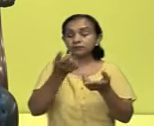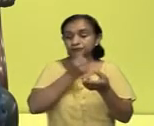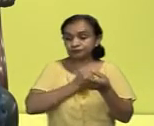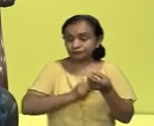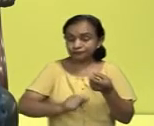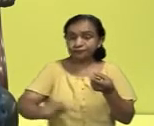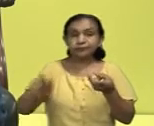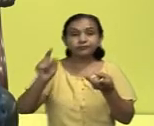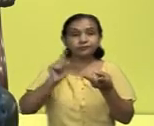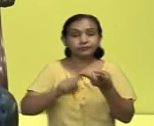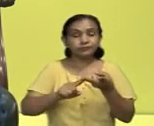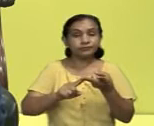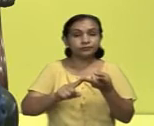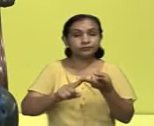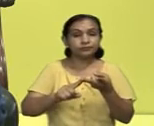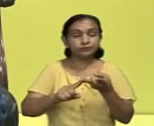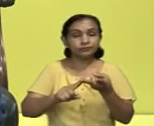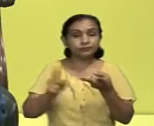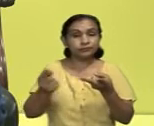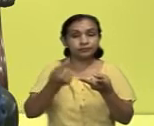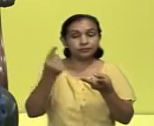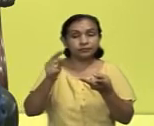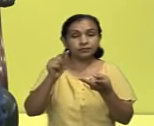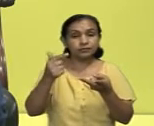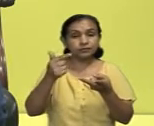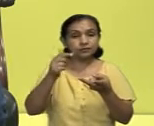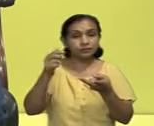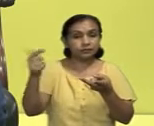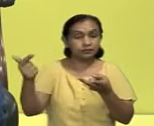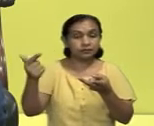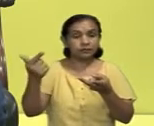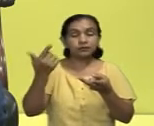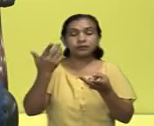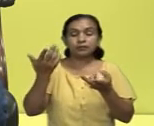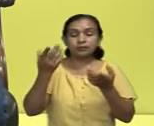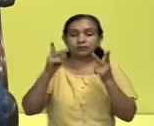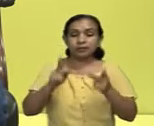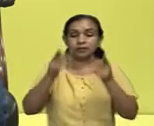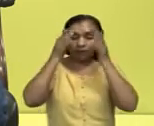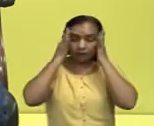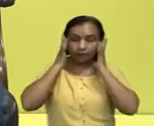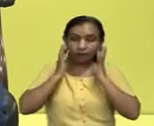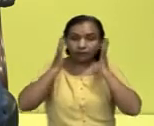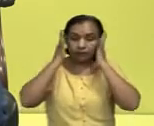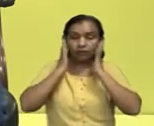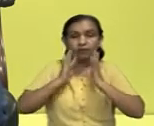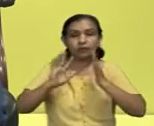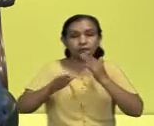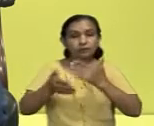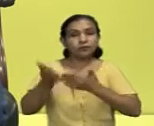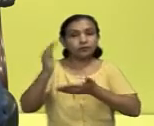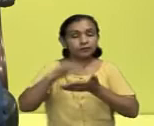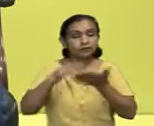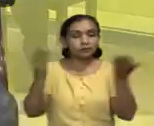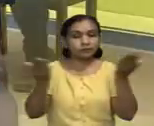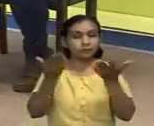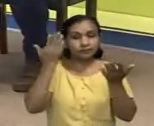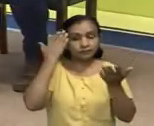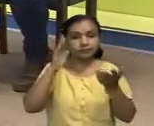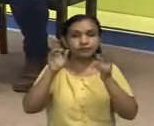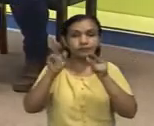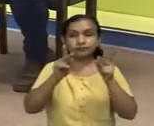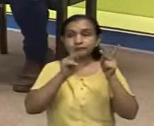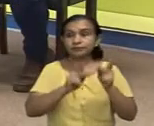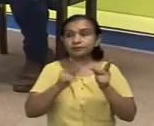que son solución 30, y suero solución 77, que es para deshidratación. Y primero, ¿Cómo lo puede saber la persona?